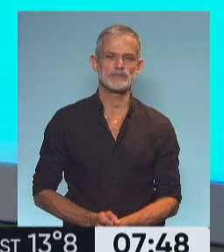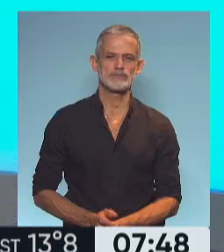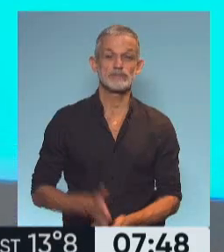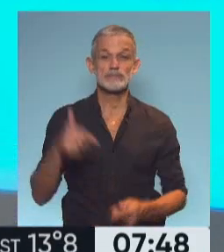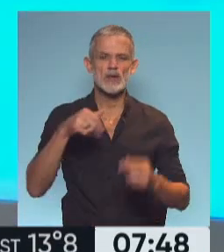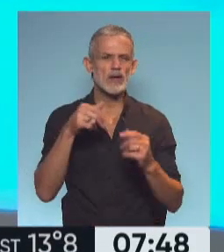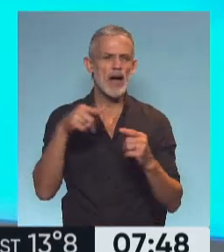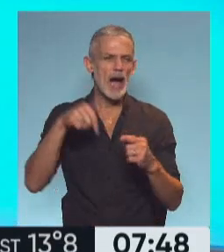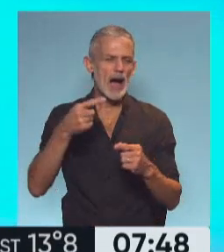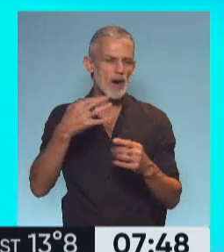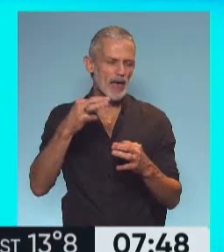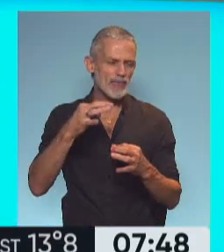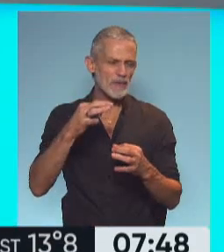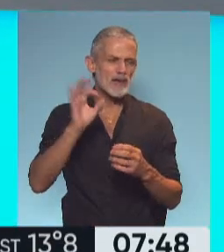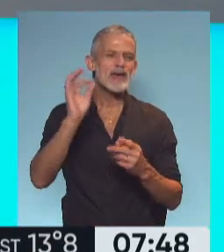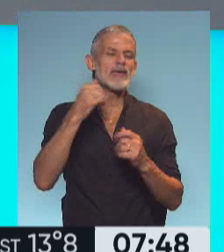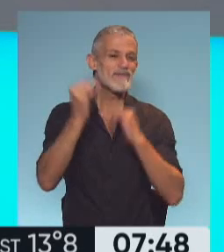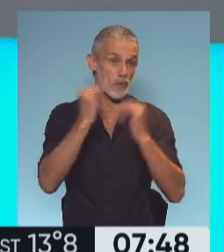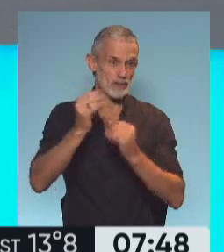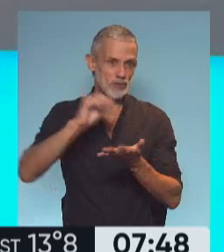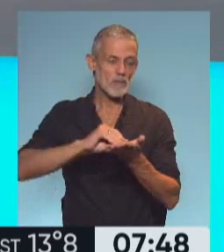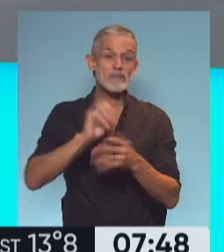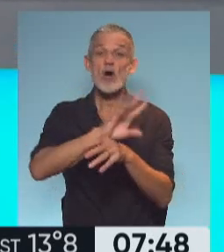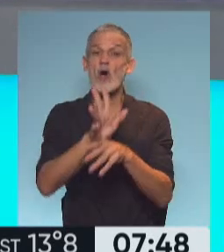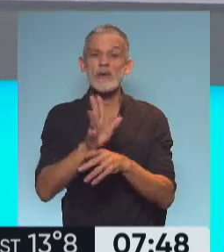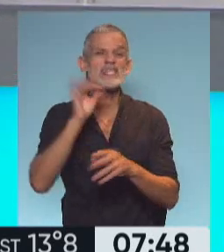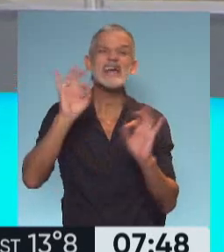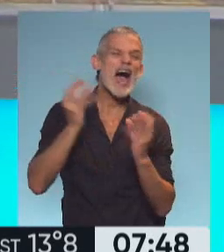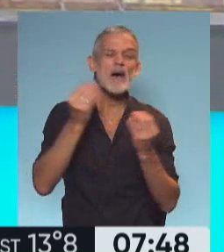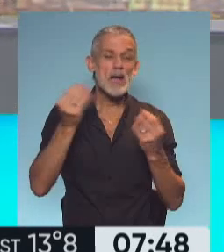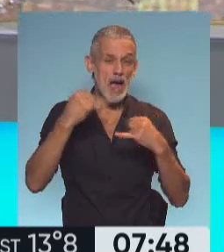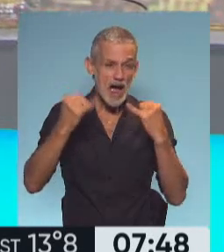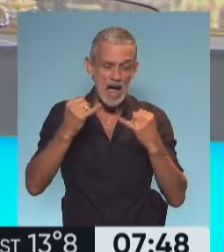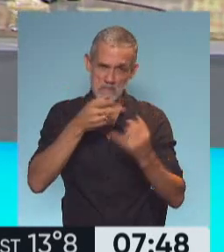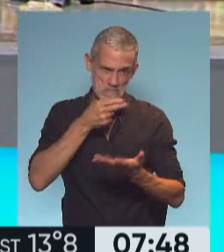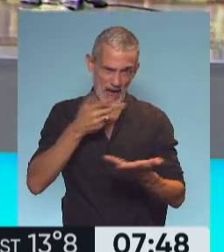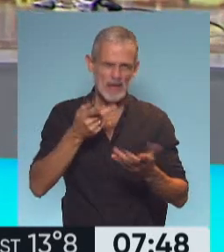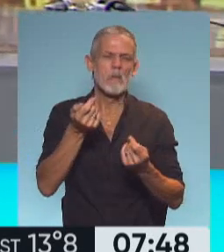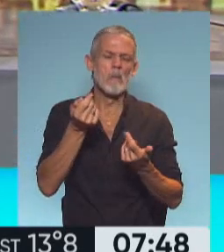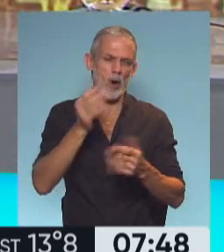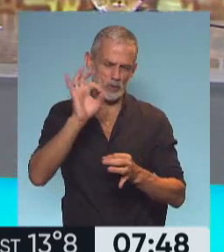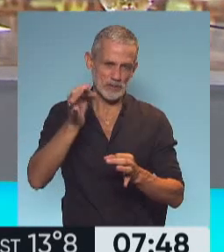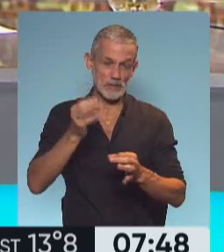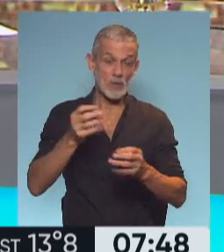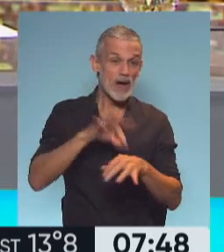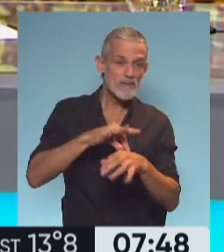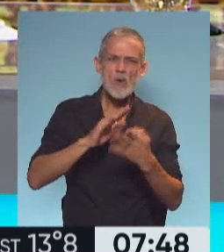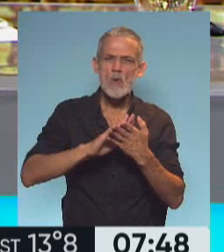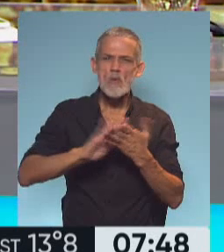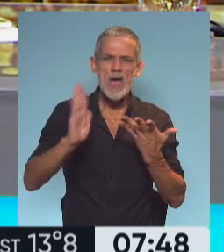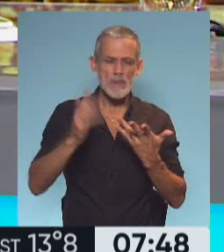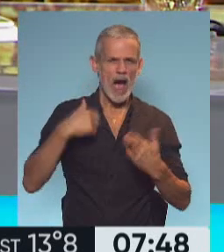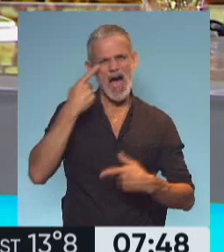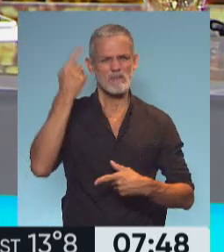Lo primero que tenés que saber es que del COVID sabemos prácticamente nada, o muy poco. Es una enfermedad nueva, creemos